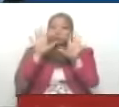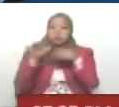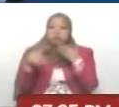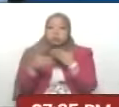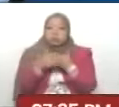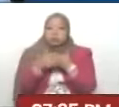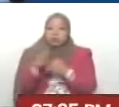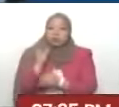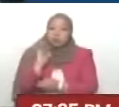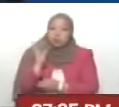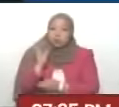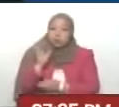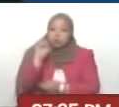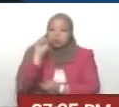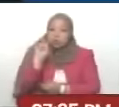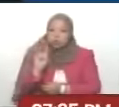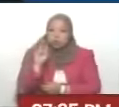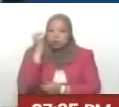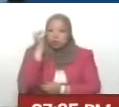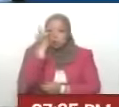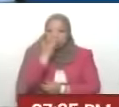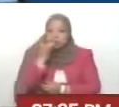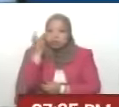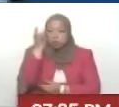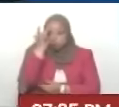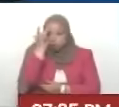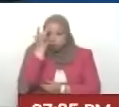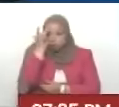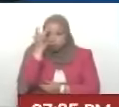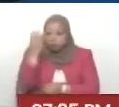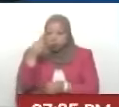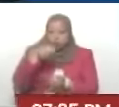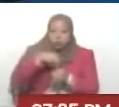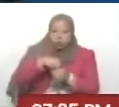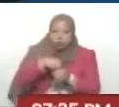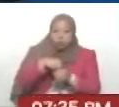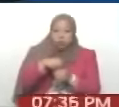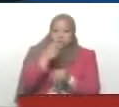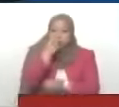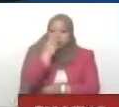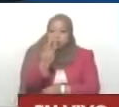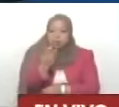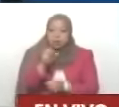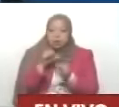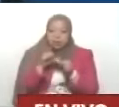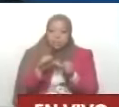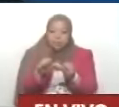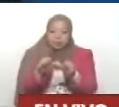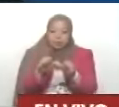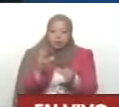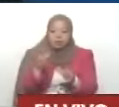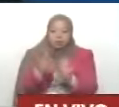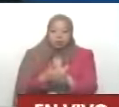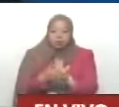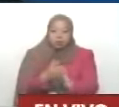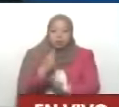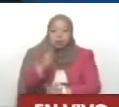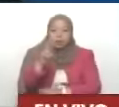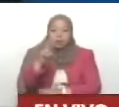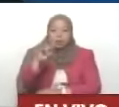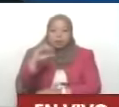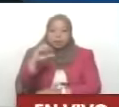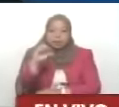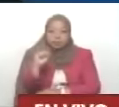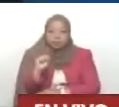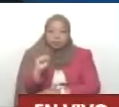cumbre de Sudáfrica el año pasado fuimos incorporados como invitados permanentes. Y yo aspiro